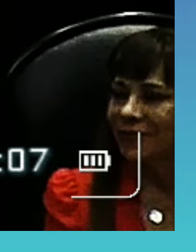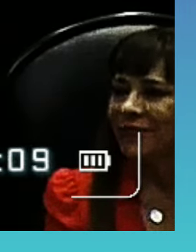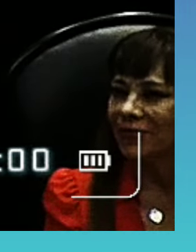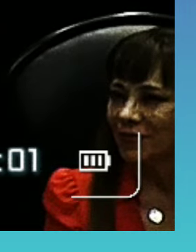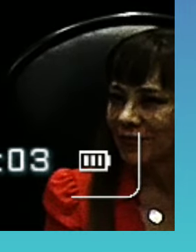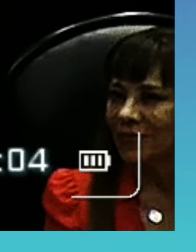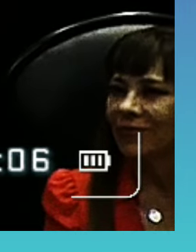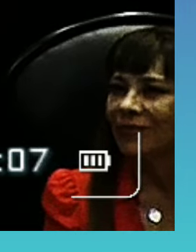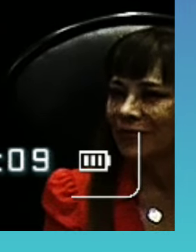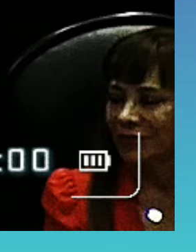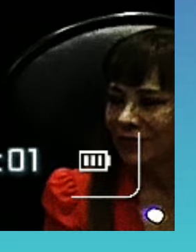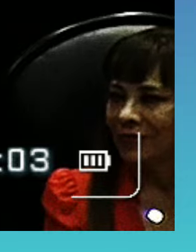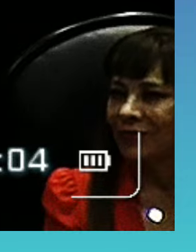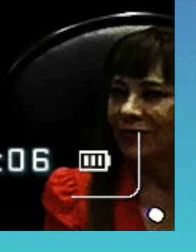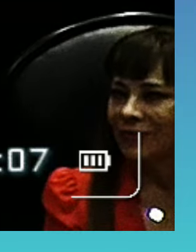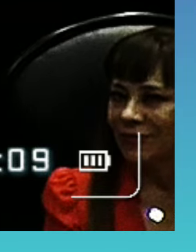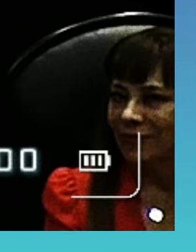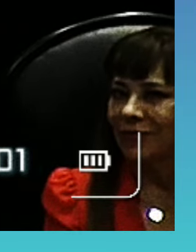Asamblea.